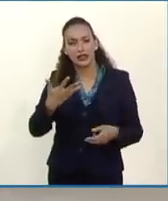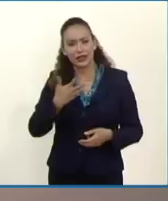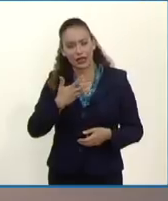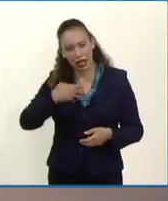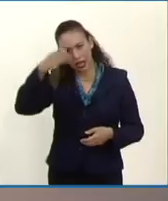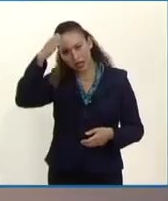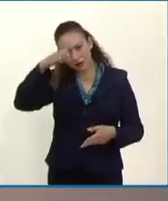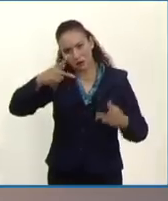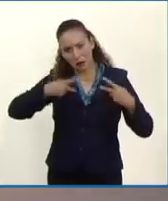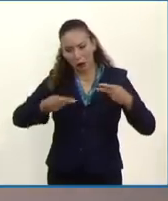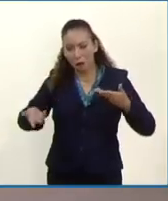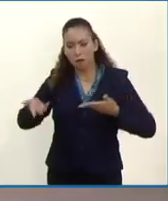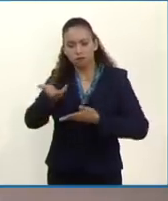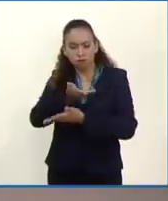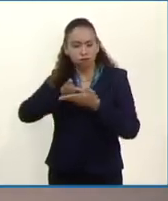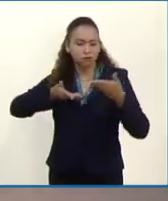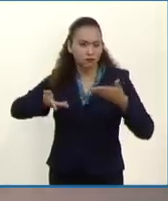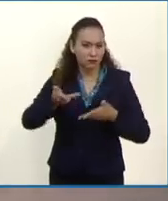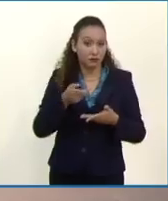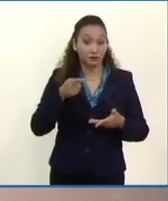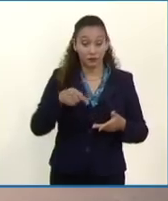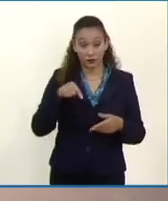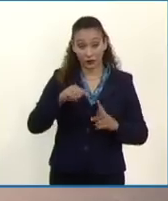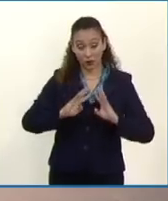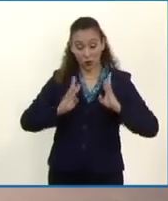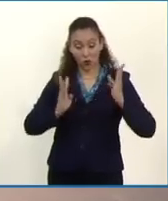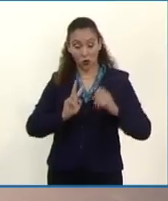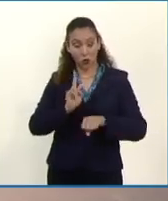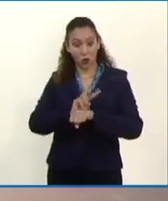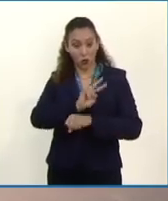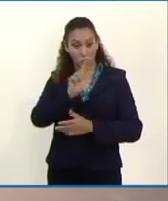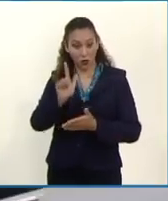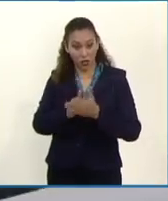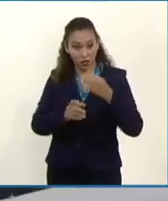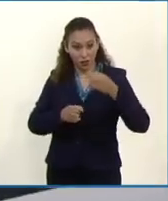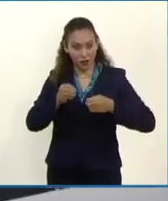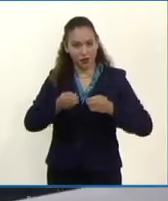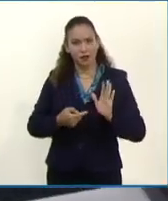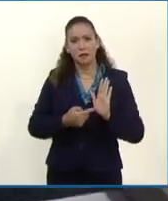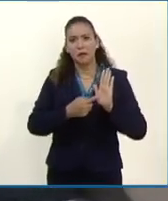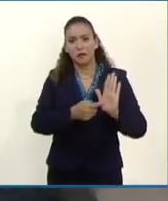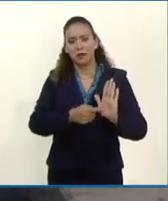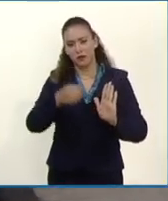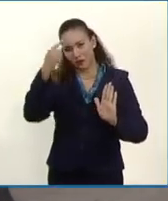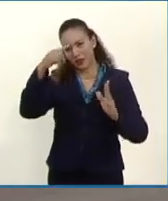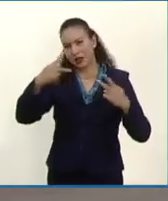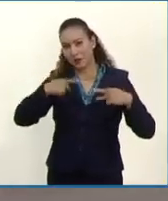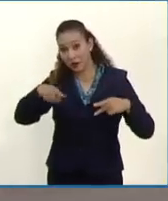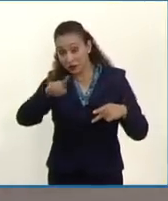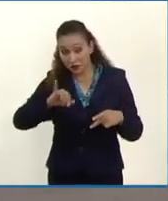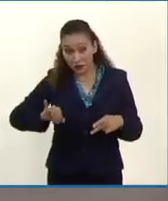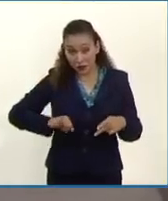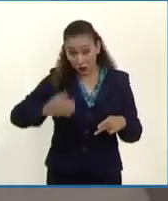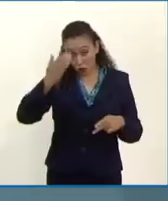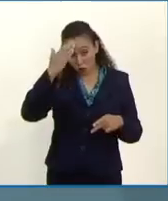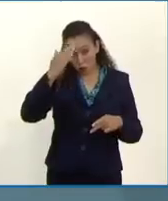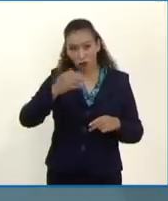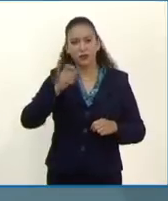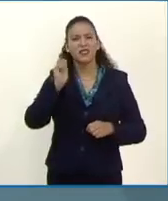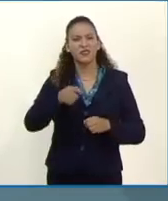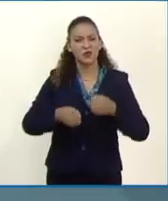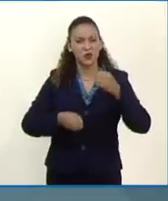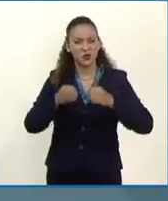personas juzgadoras federales, el Consejo de la Judicatura Federal puso a disposición del público interesado en la justicia federal